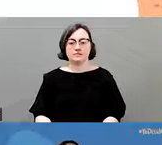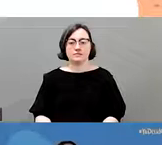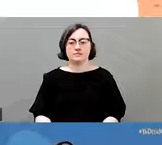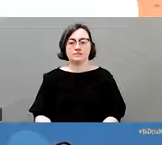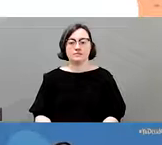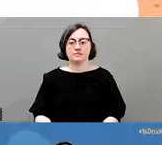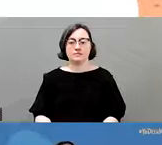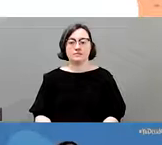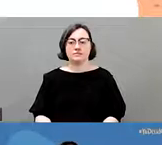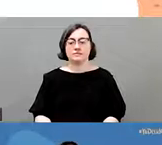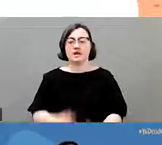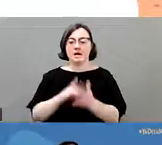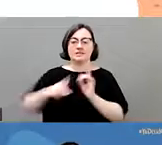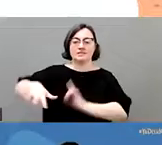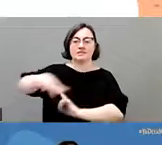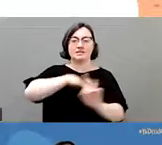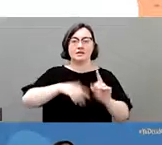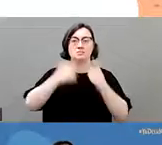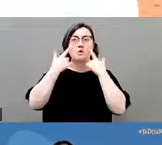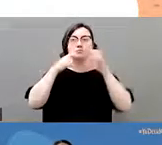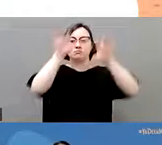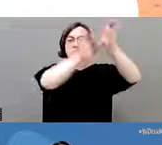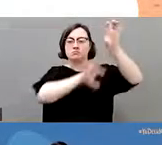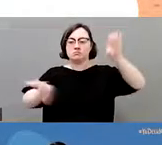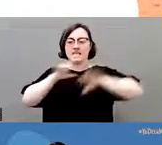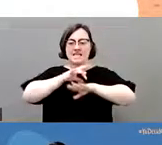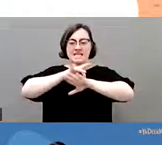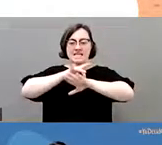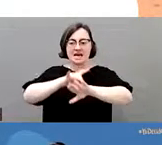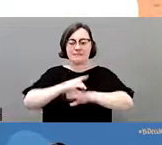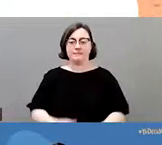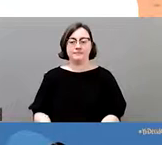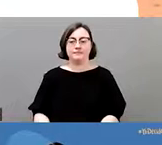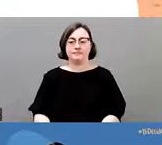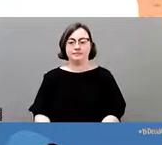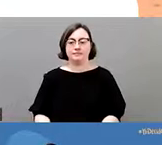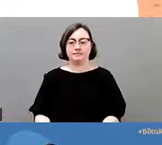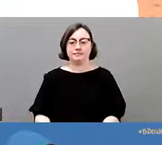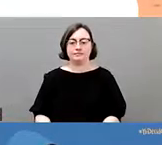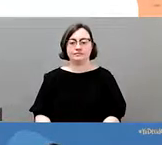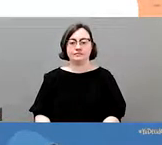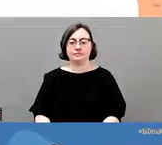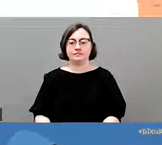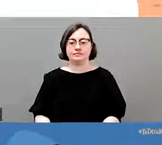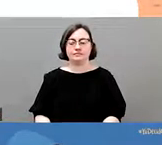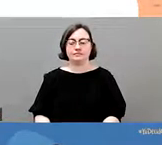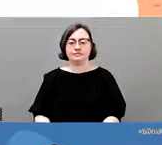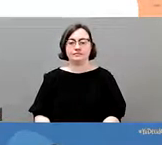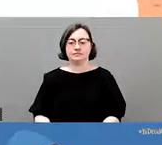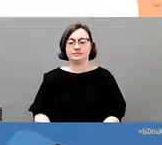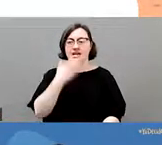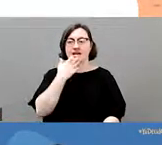Y señalización de entorno. Como pictogramas, indicadores.